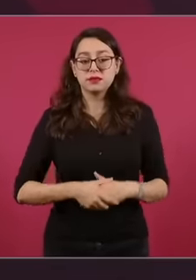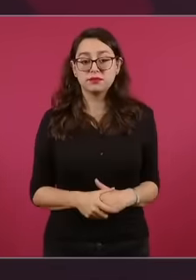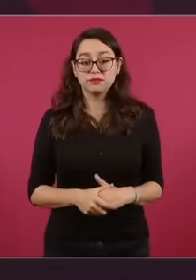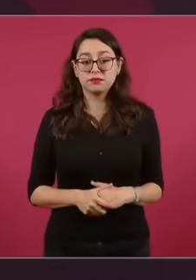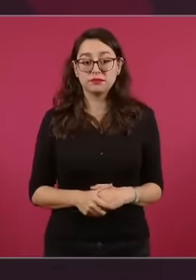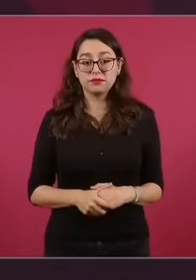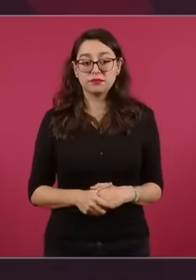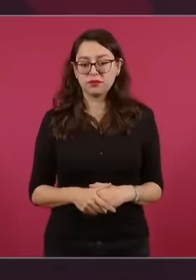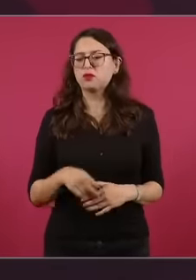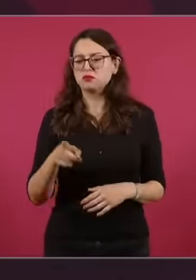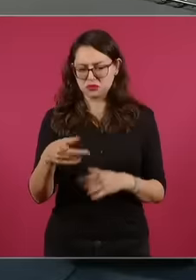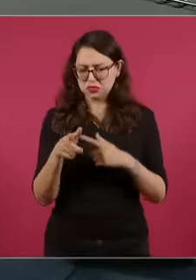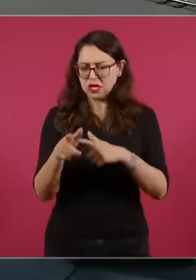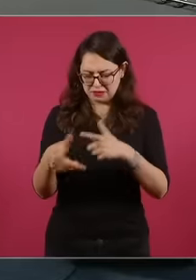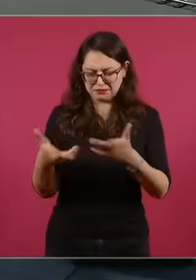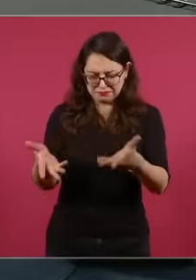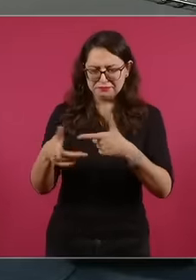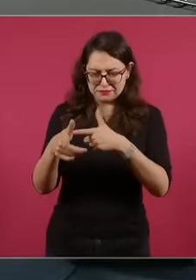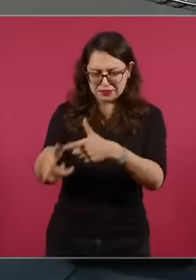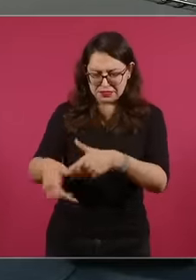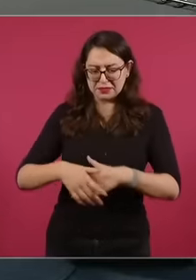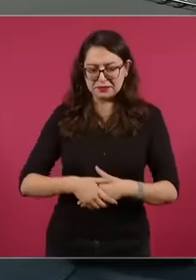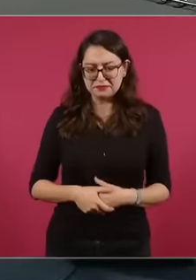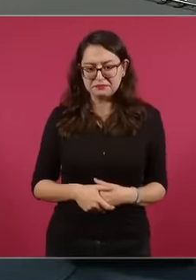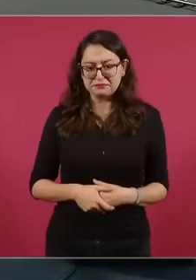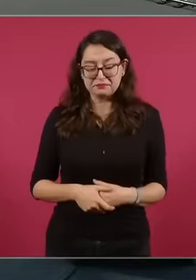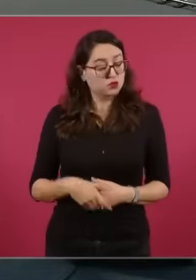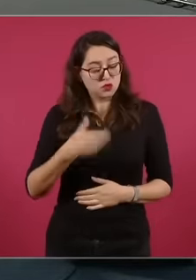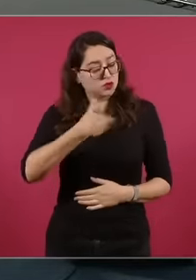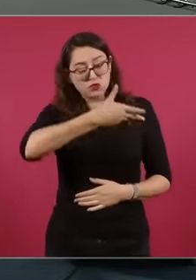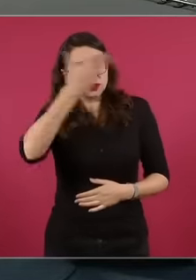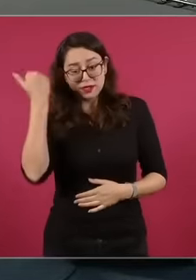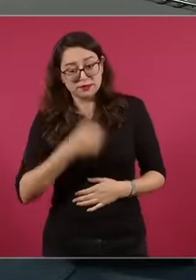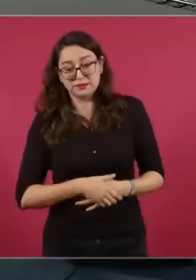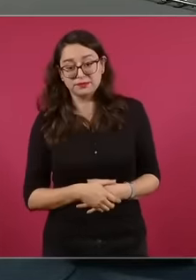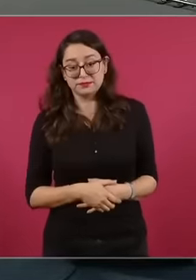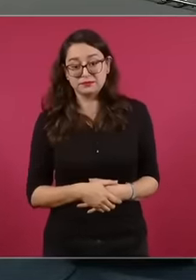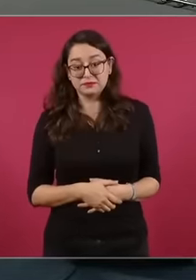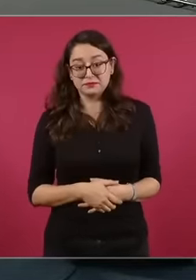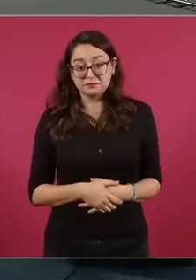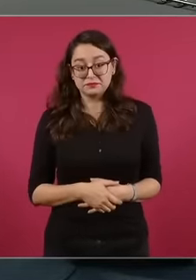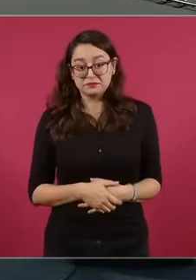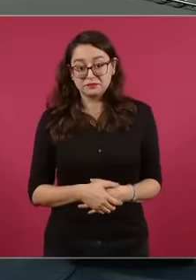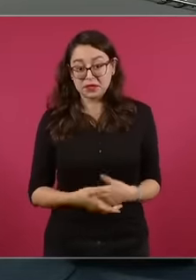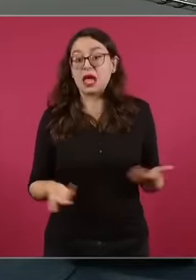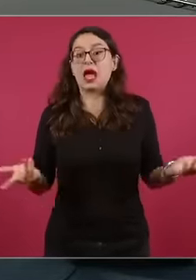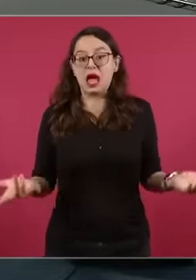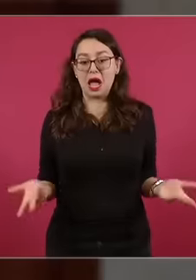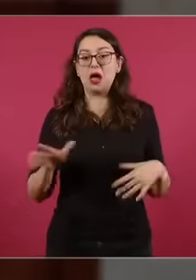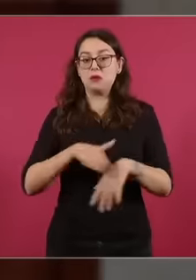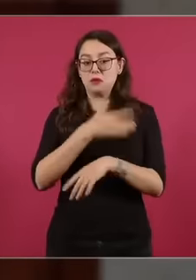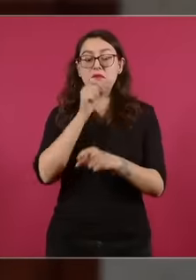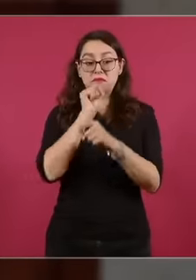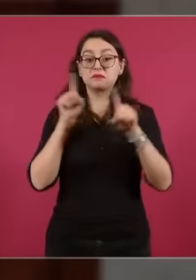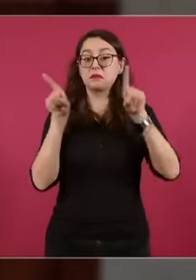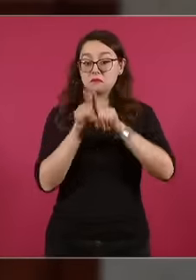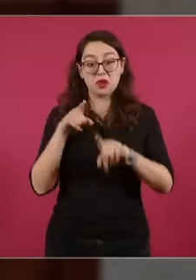adelante, no, tú sigue. No sabe usted. Ah, bueno, porque también le aplicaron el